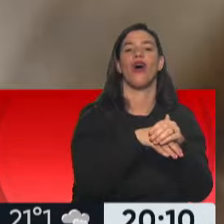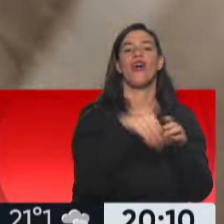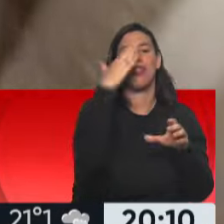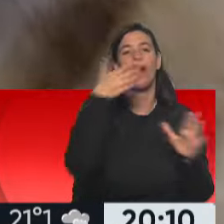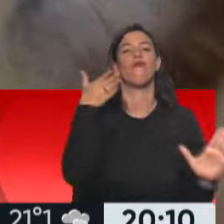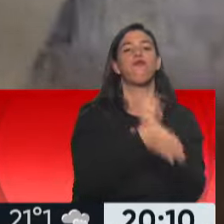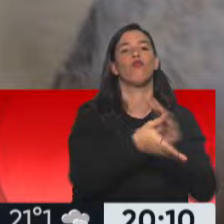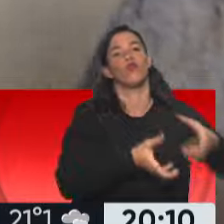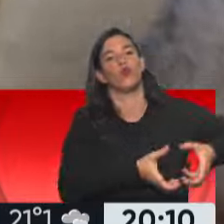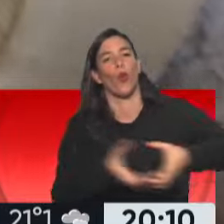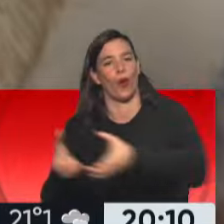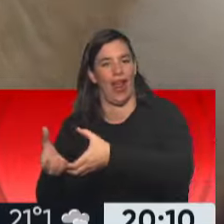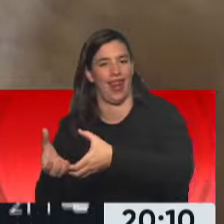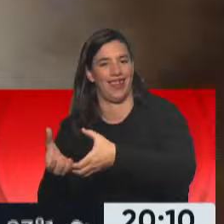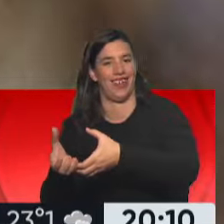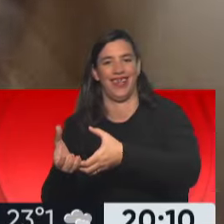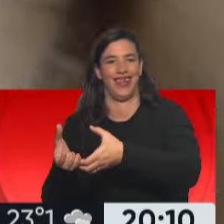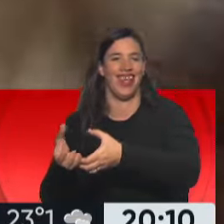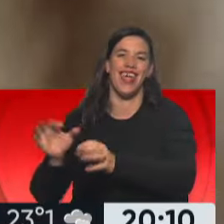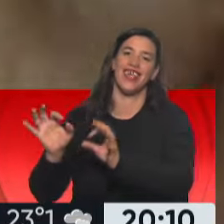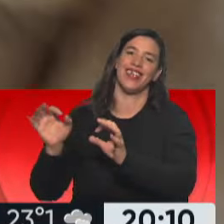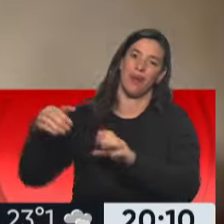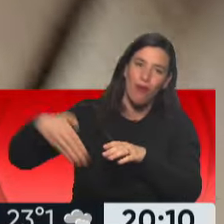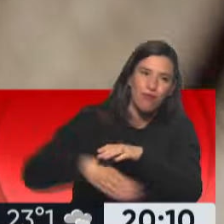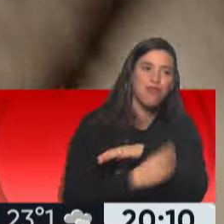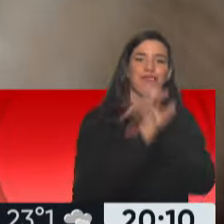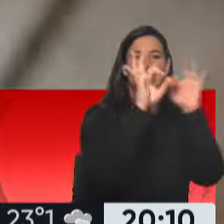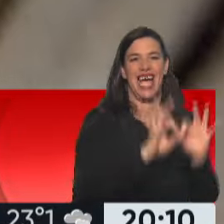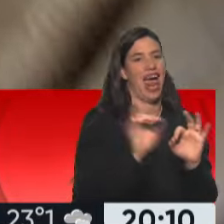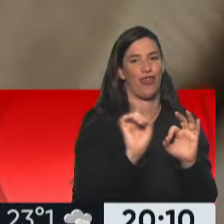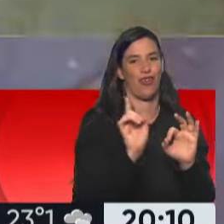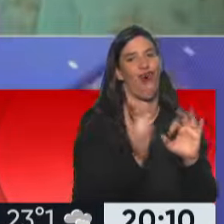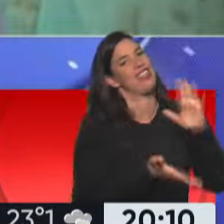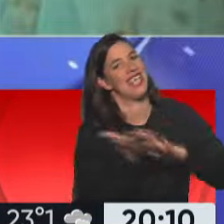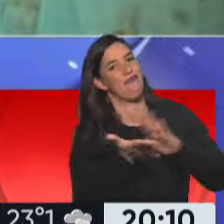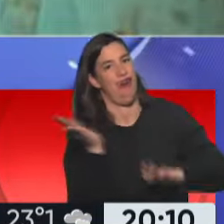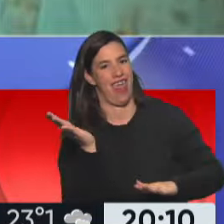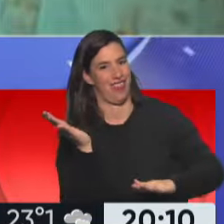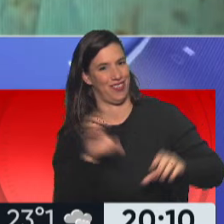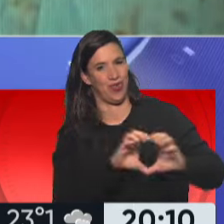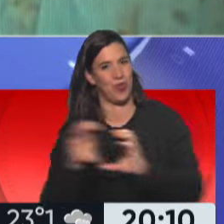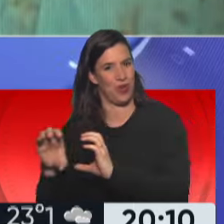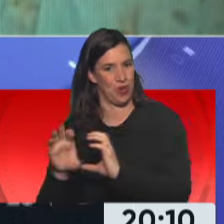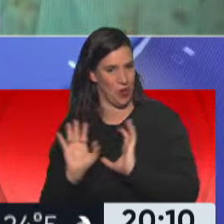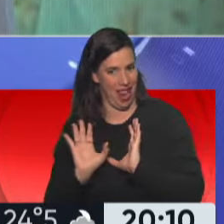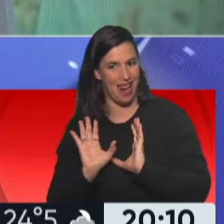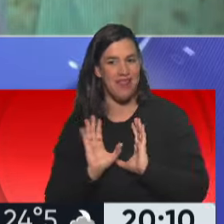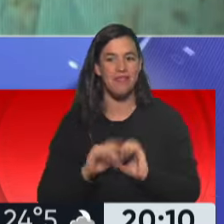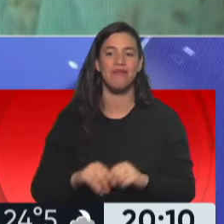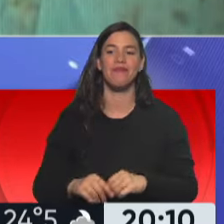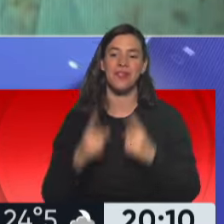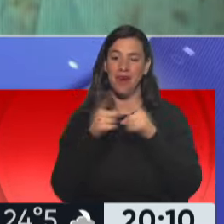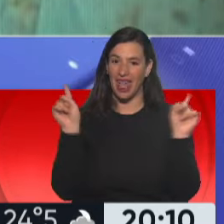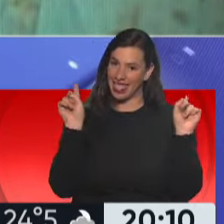Es verdad. ¿Te acordás así cómo es fue? Esa es claro la única diferencia. Claro que me acuerdo. Digo, ¿cómo puede ser que semejante